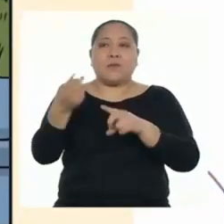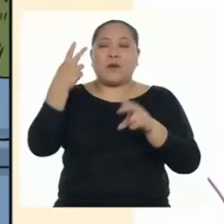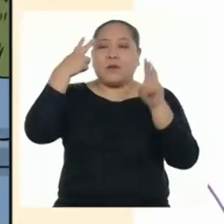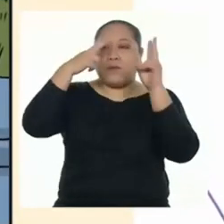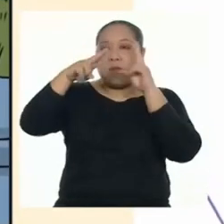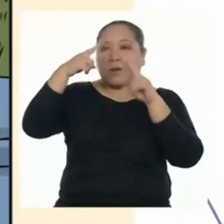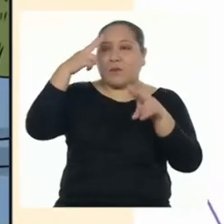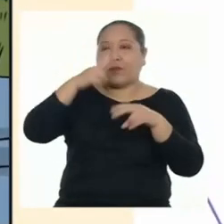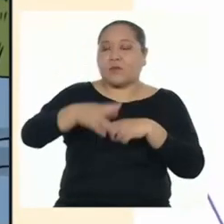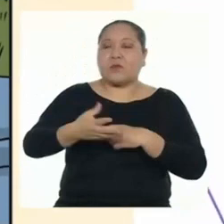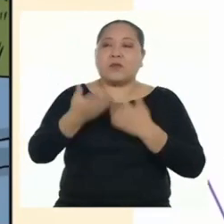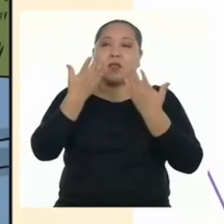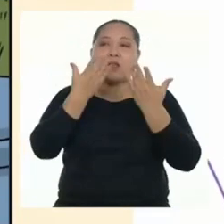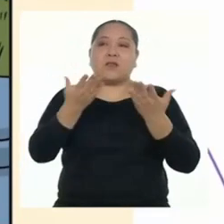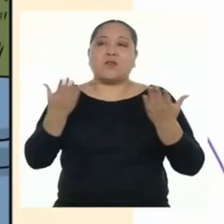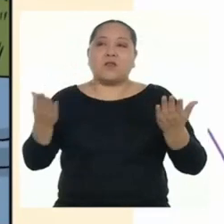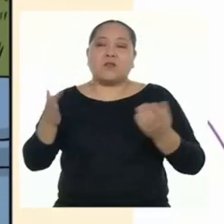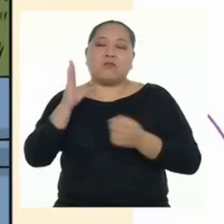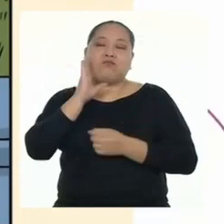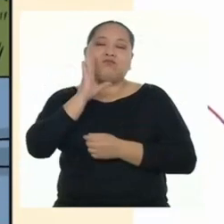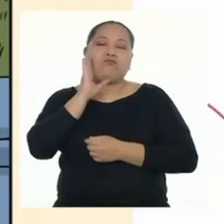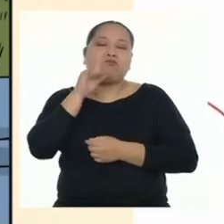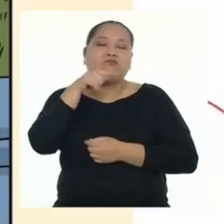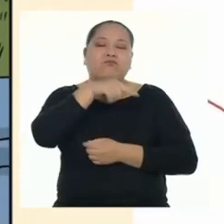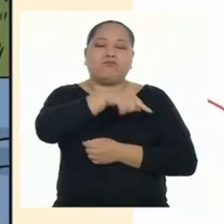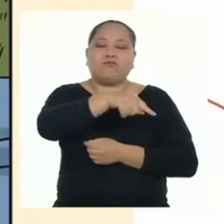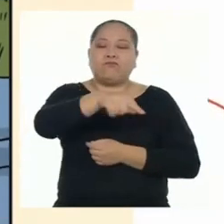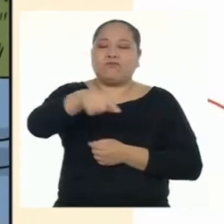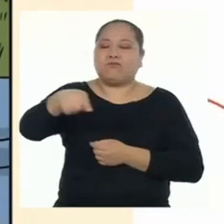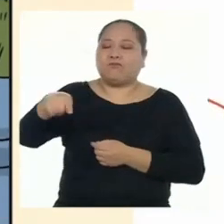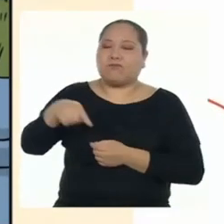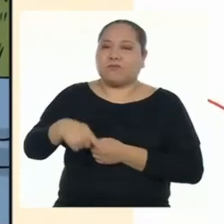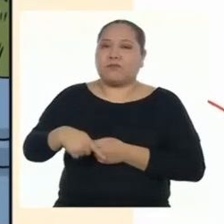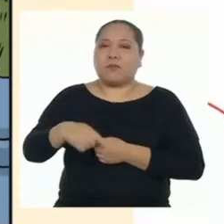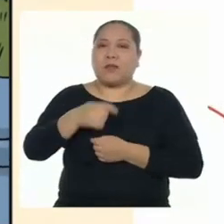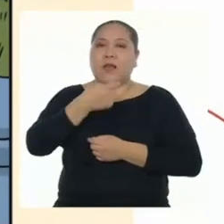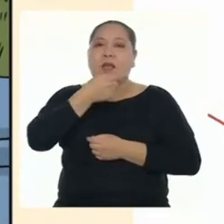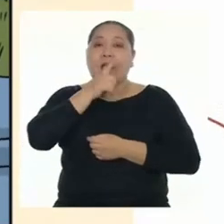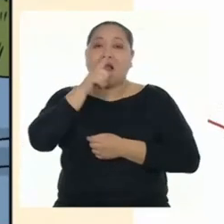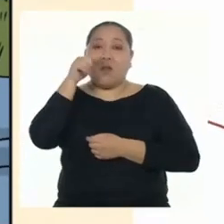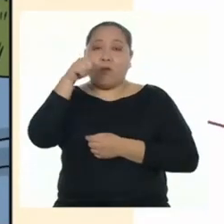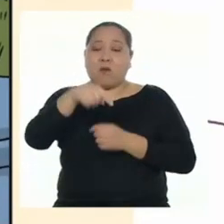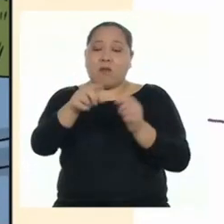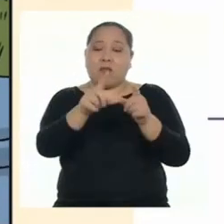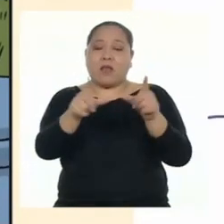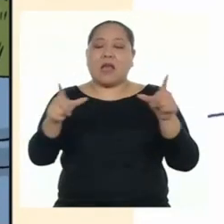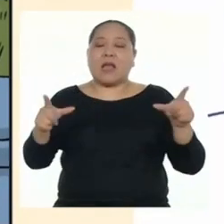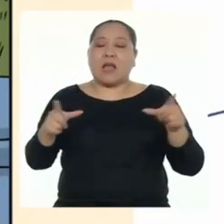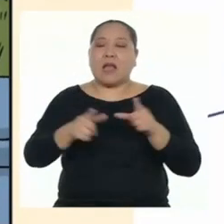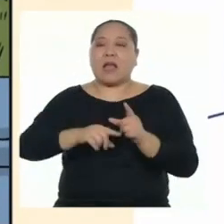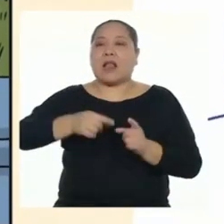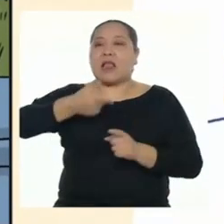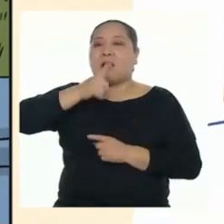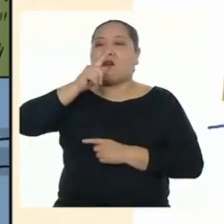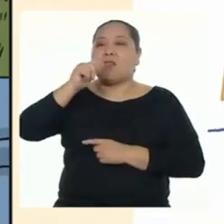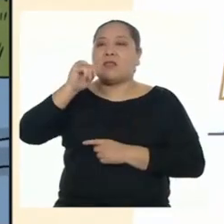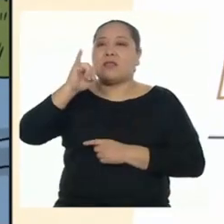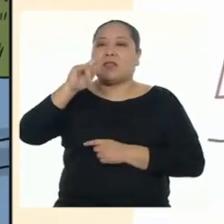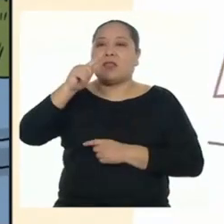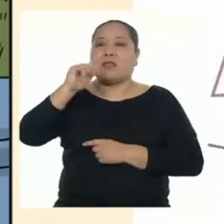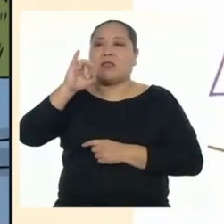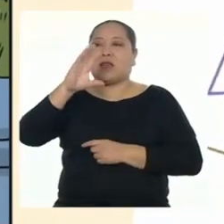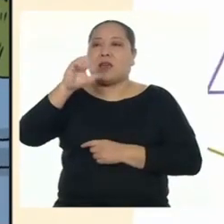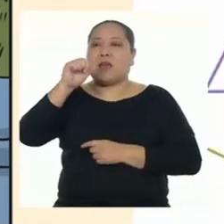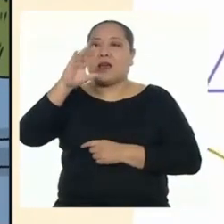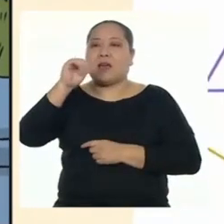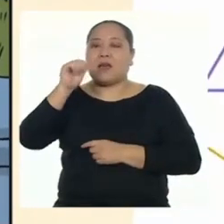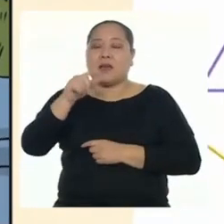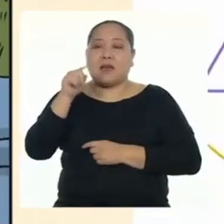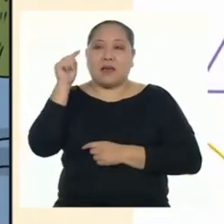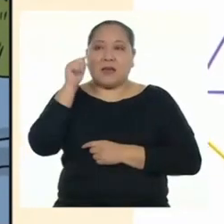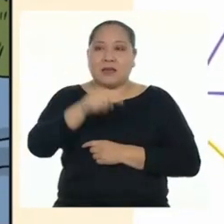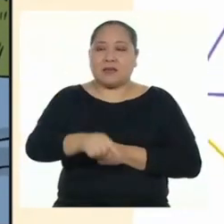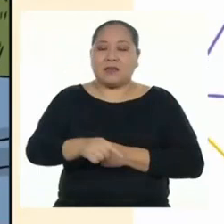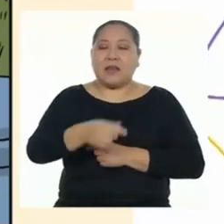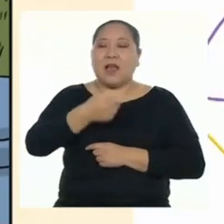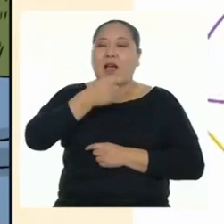mención de los factores que contaminaban precisamente el agua del lago Titicaca. Entre estos factores se consideran